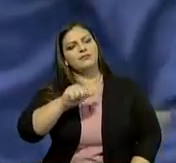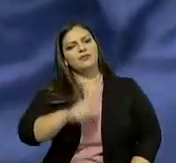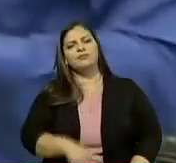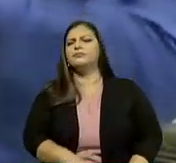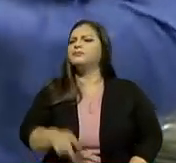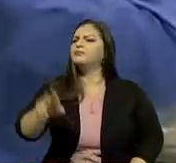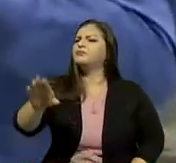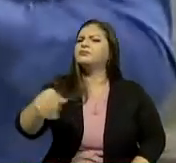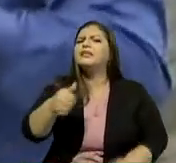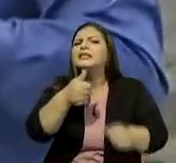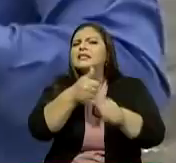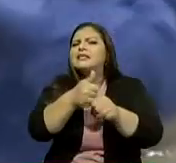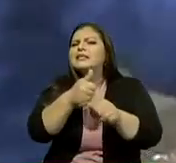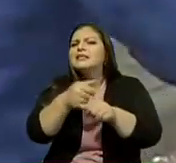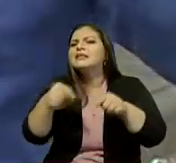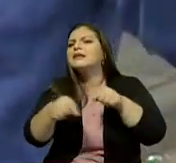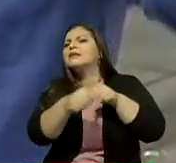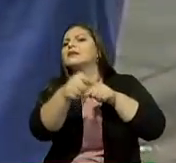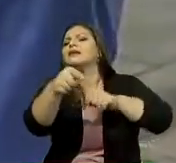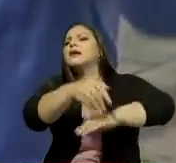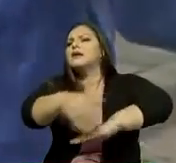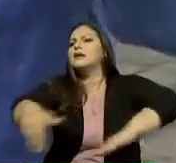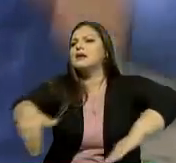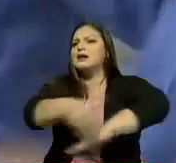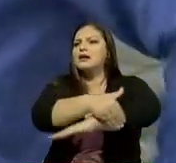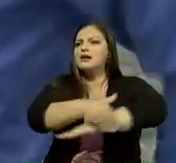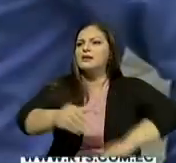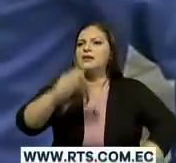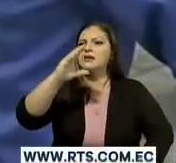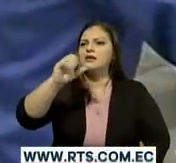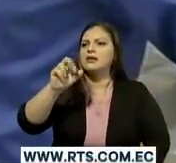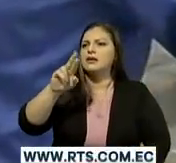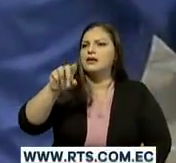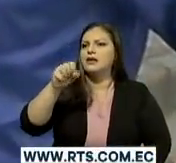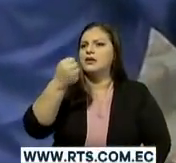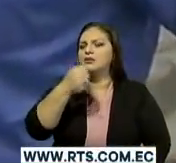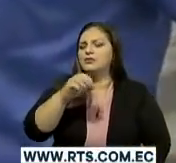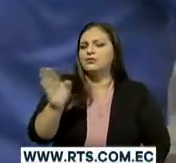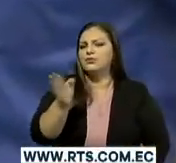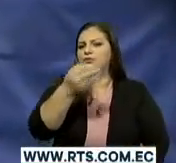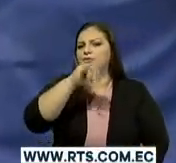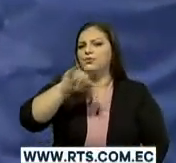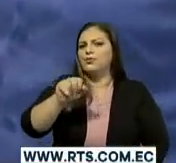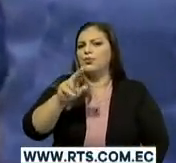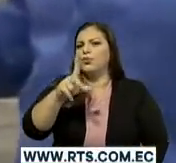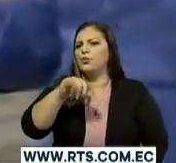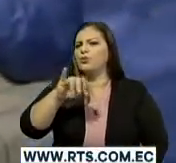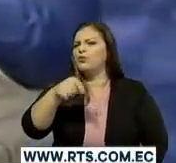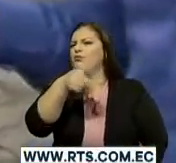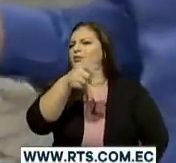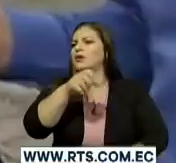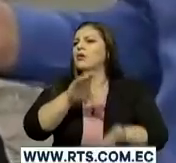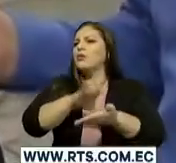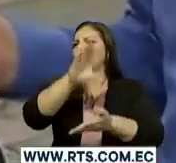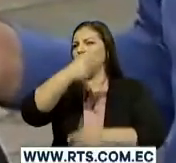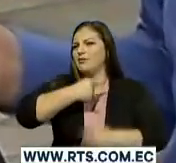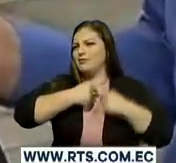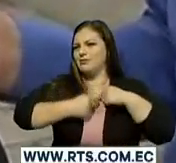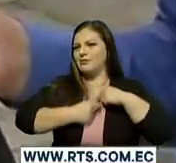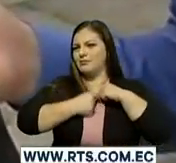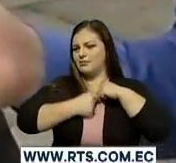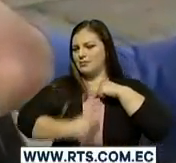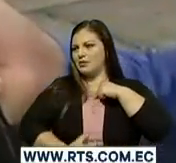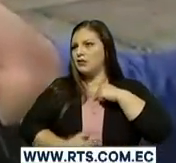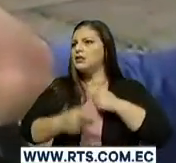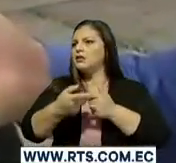qué tiempo les toma ustedes para salir hasta la principal ya en mucho tiempo más de cinco o diez minutos y